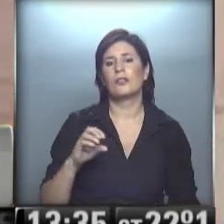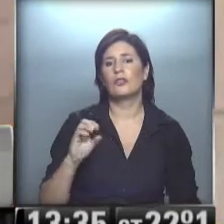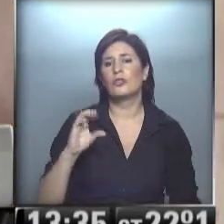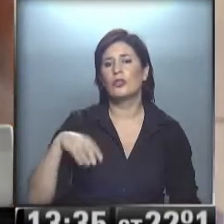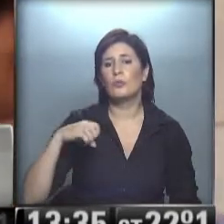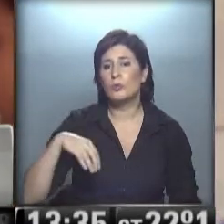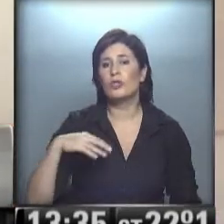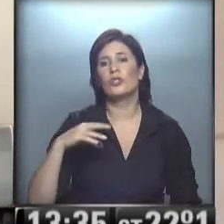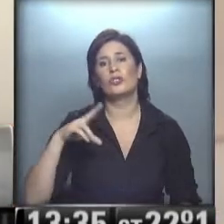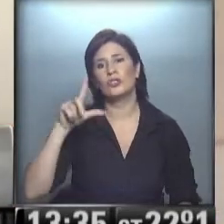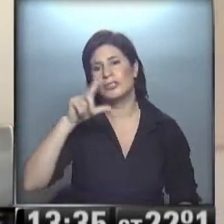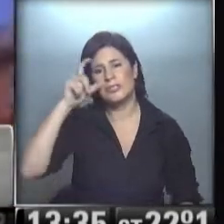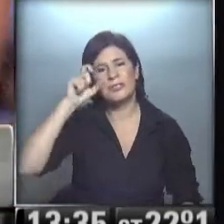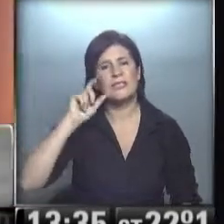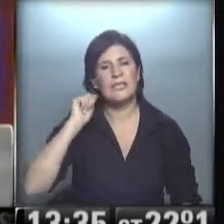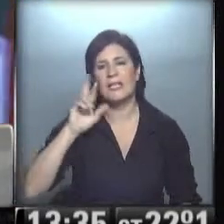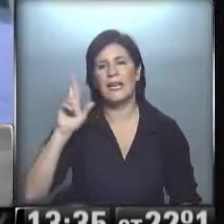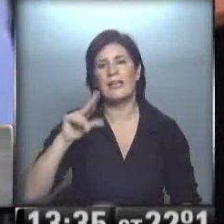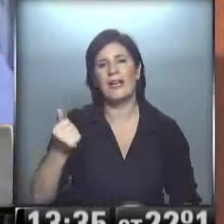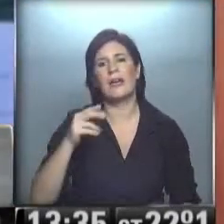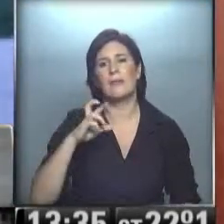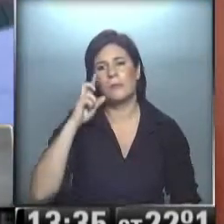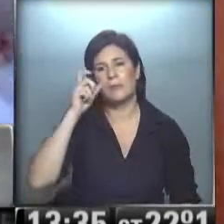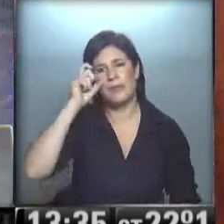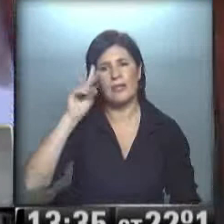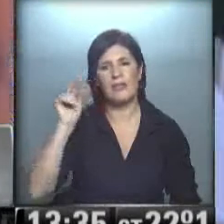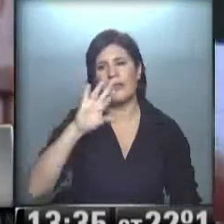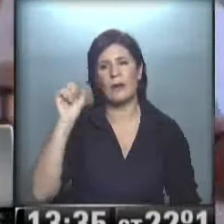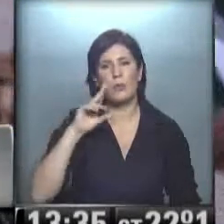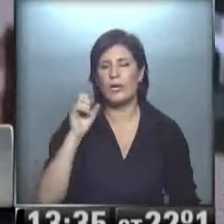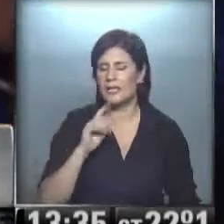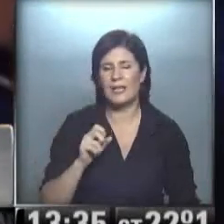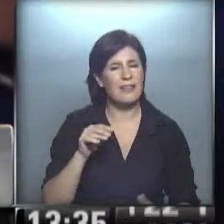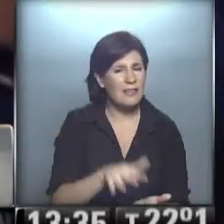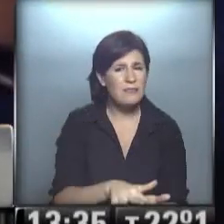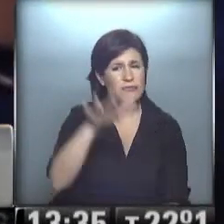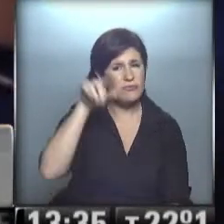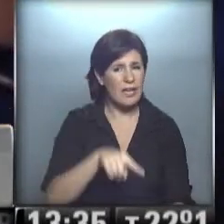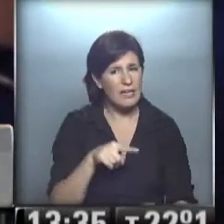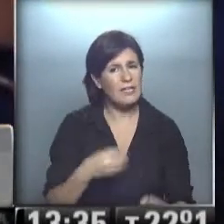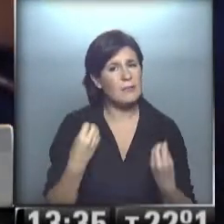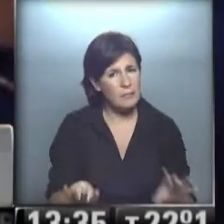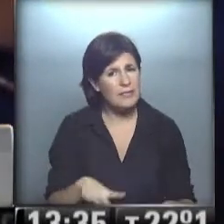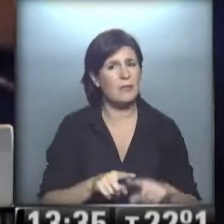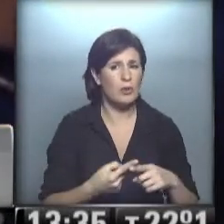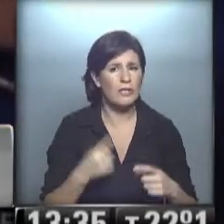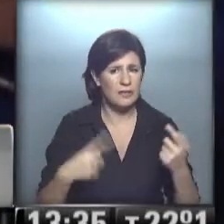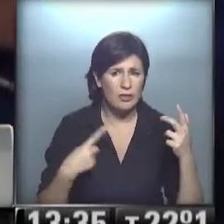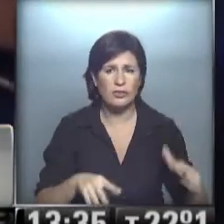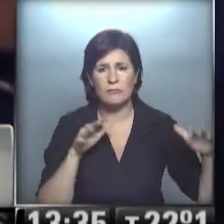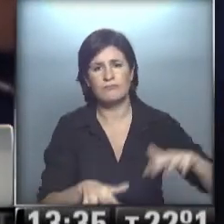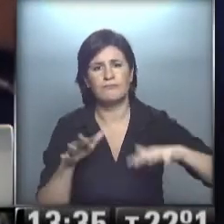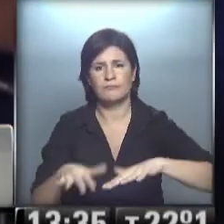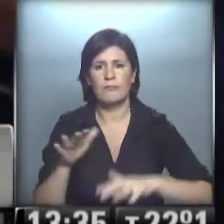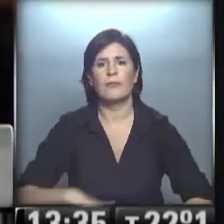Piedrabuena? Es una invitación a observar cómo la militancia se despierta desde muy pequeños. Claro, en el barrio, en un barrio que tiene toda una connotación